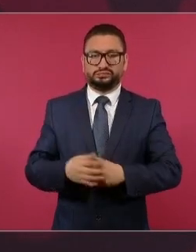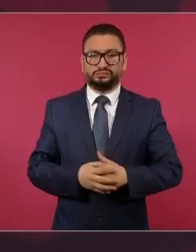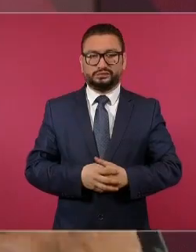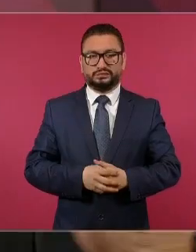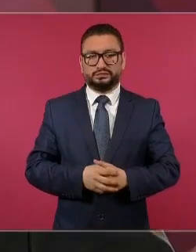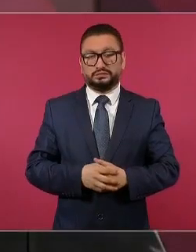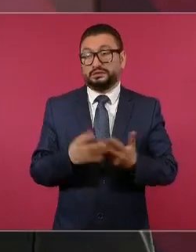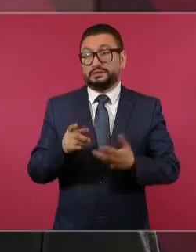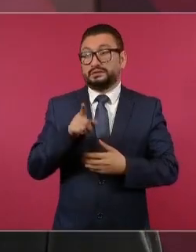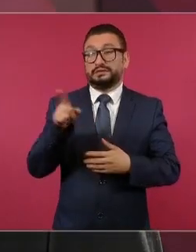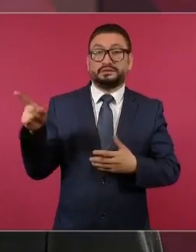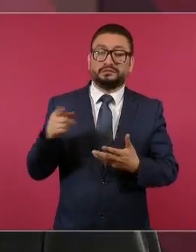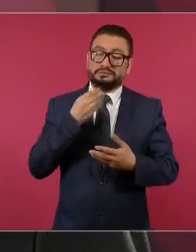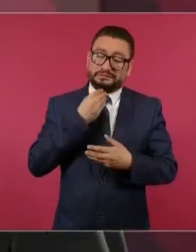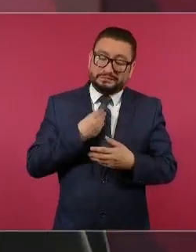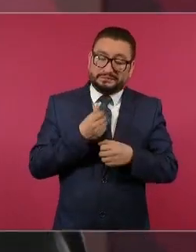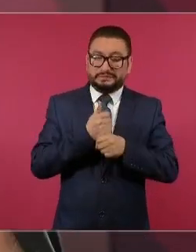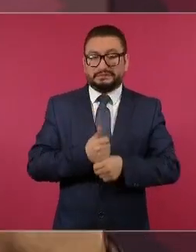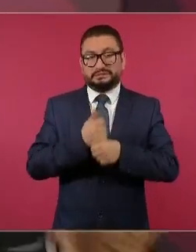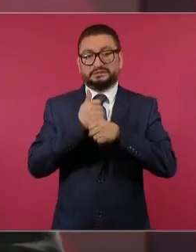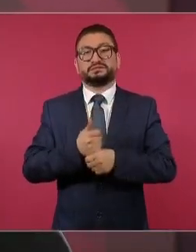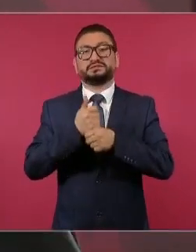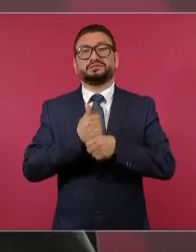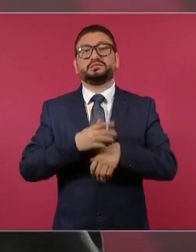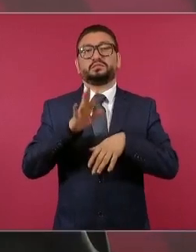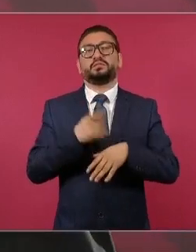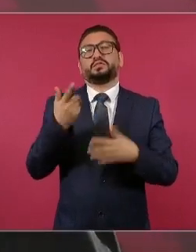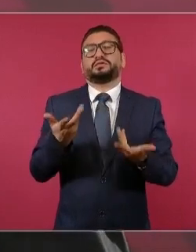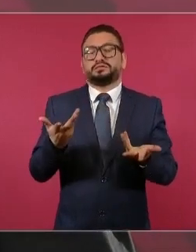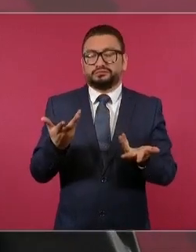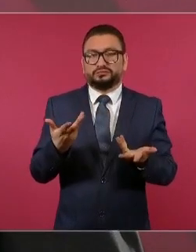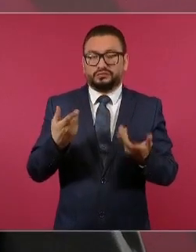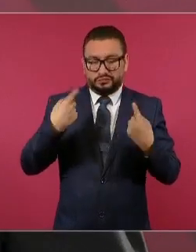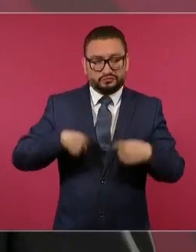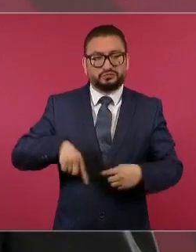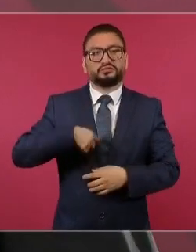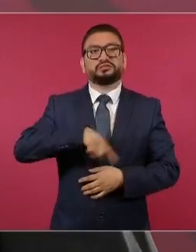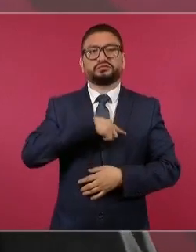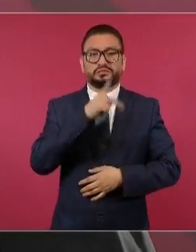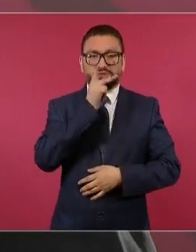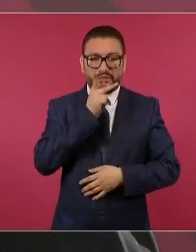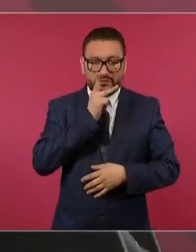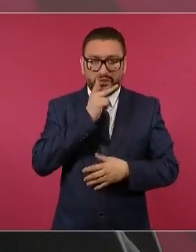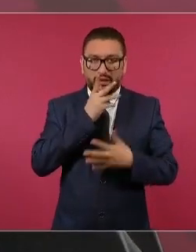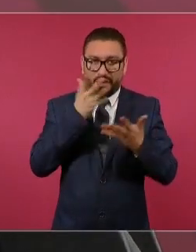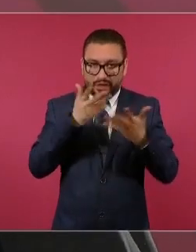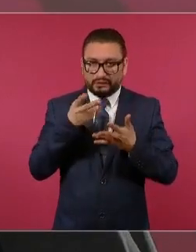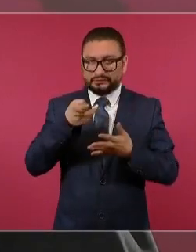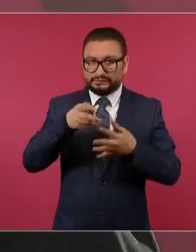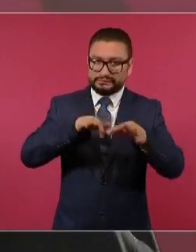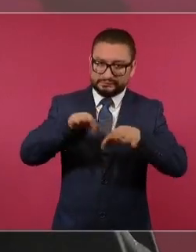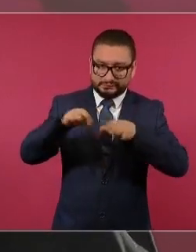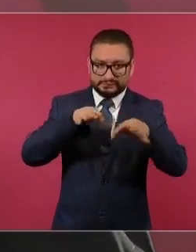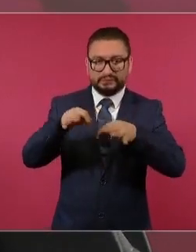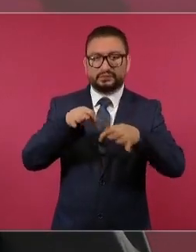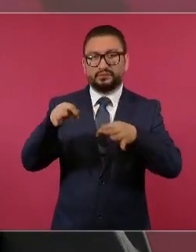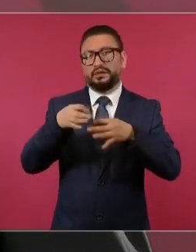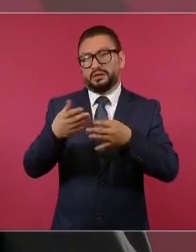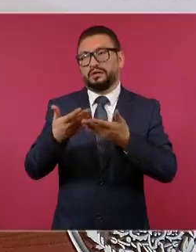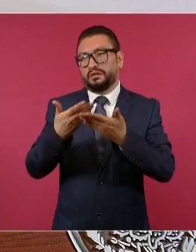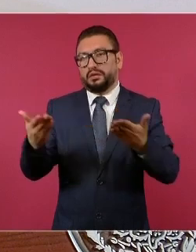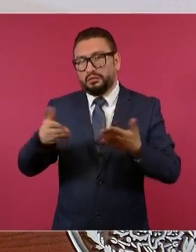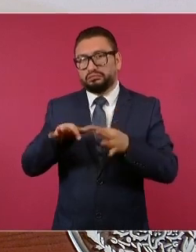y ellos tienen que padecer, ¿no? Por lo que hacen los papás cuando nos dedicamos a estos nobles